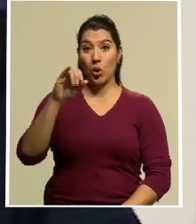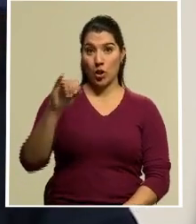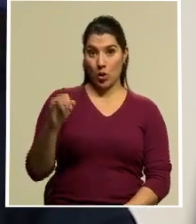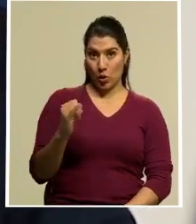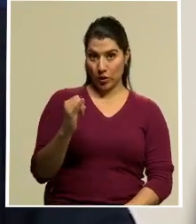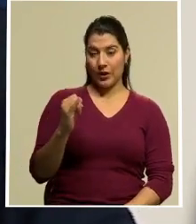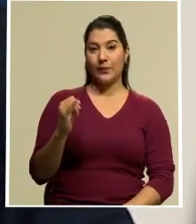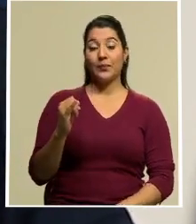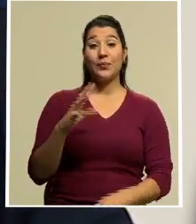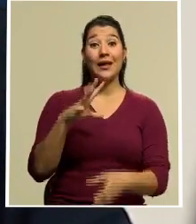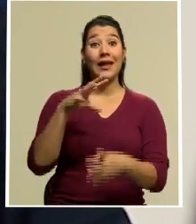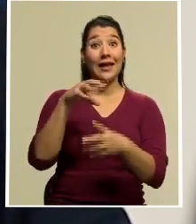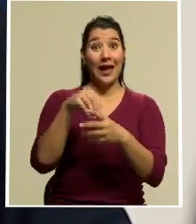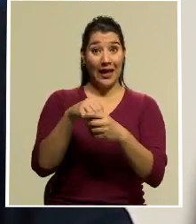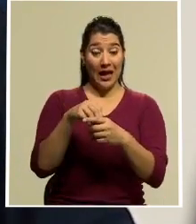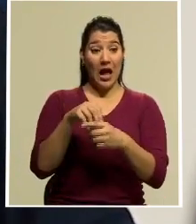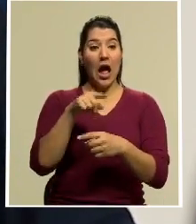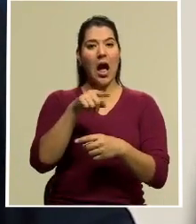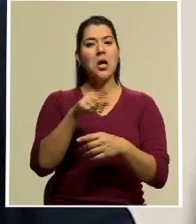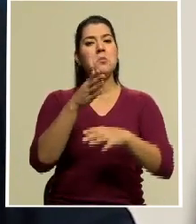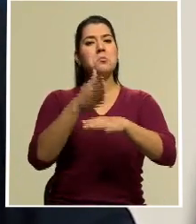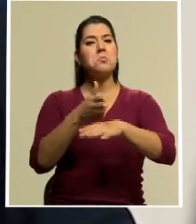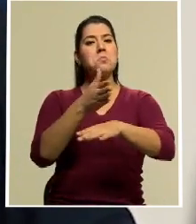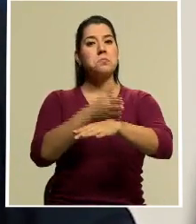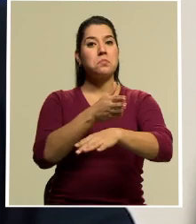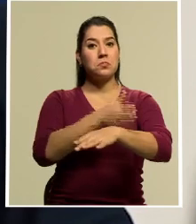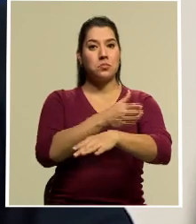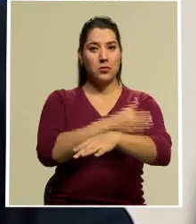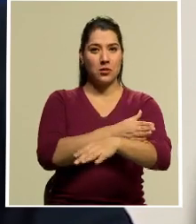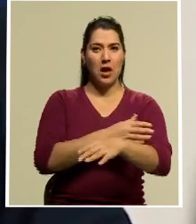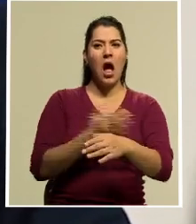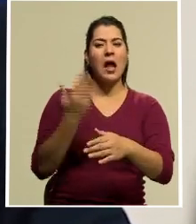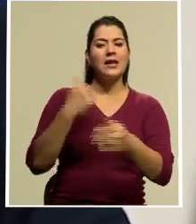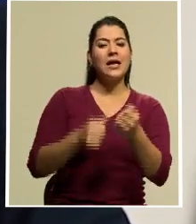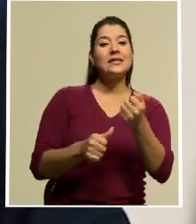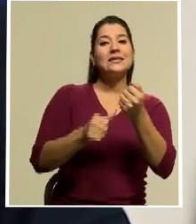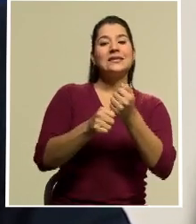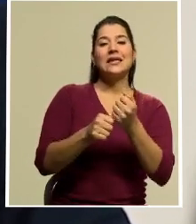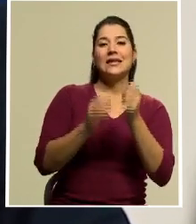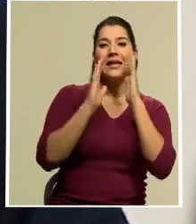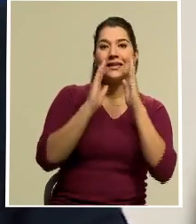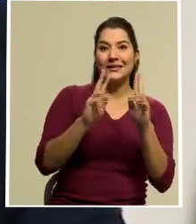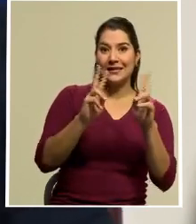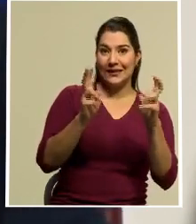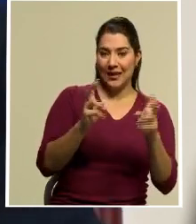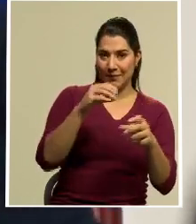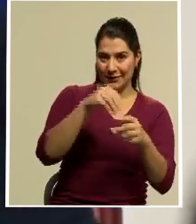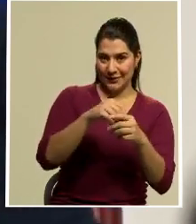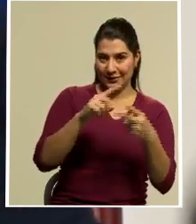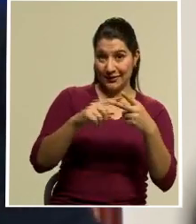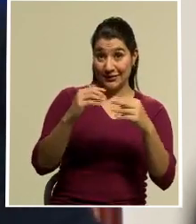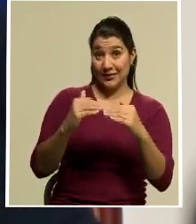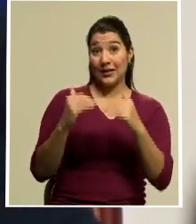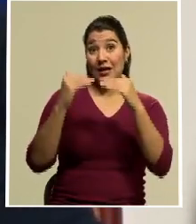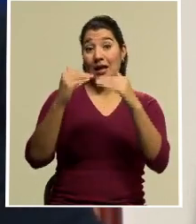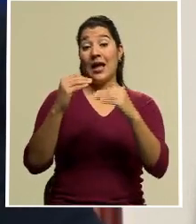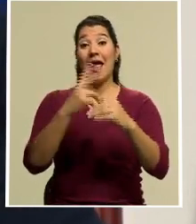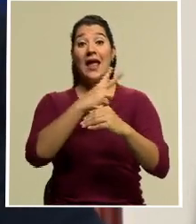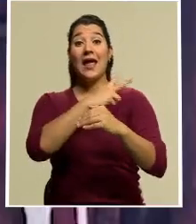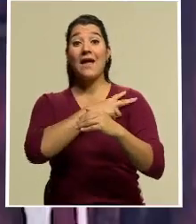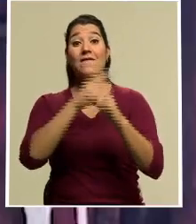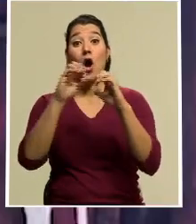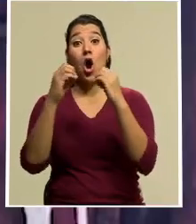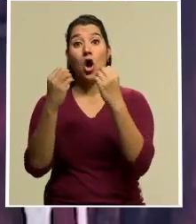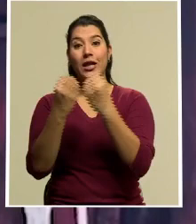Judicial, dentro del cual fue escalando posiciones desde asistente de asuntos internos, luego jefa de la delegación del OIJ en